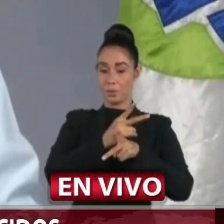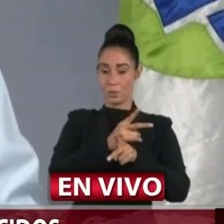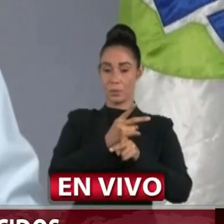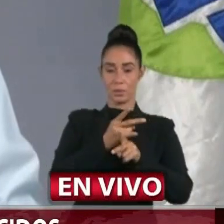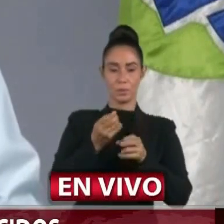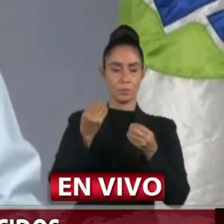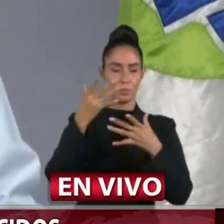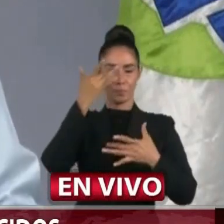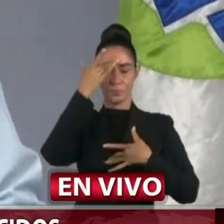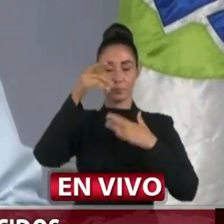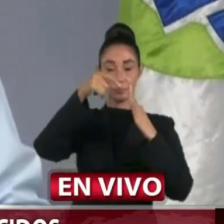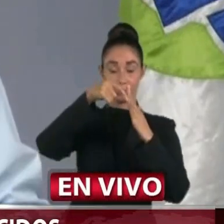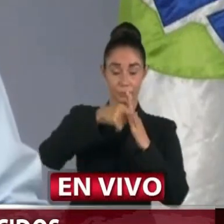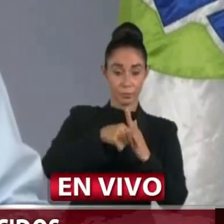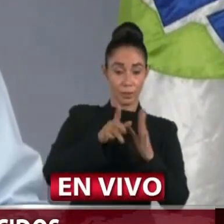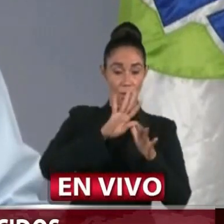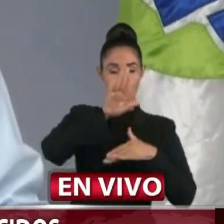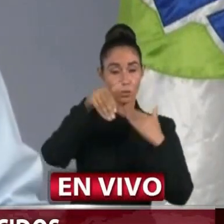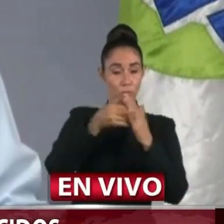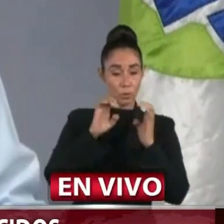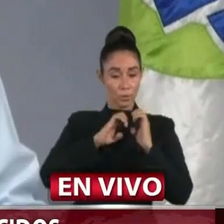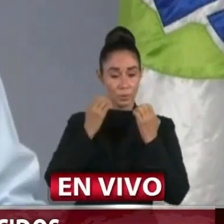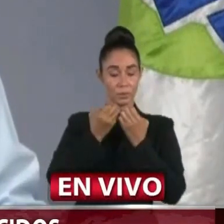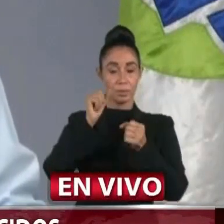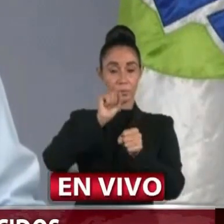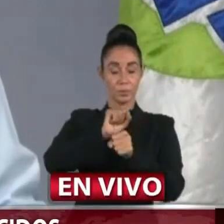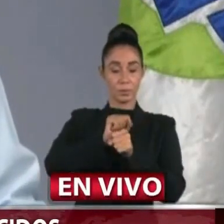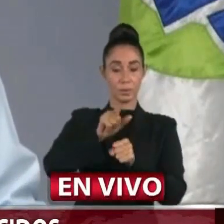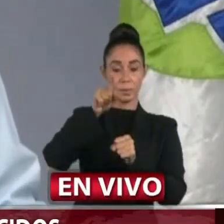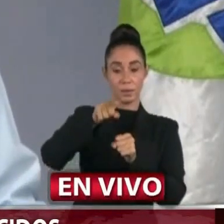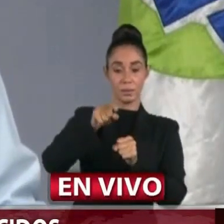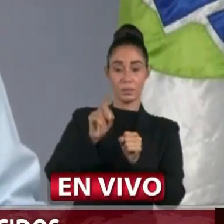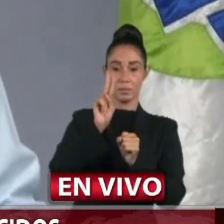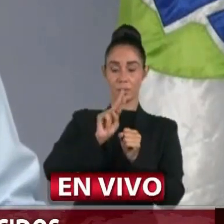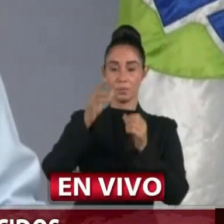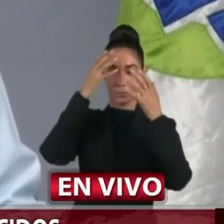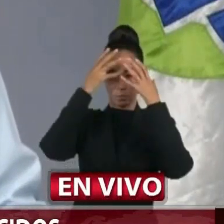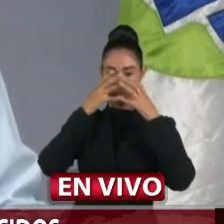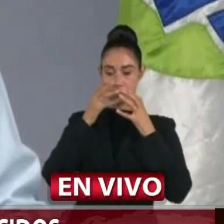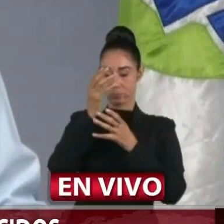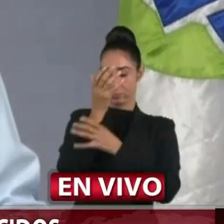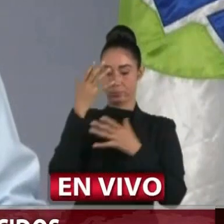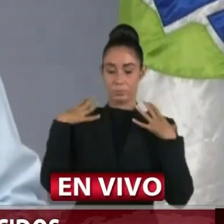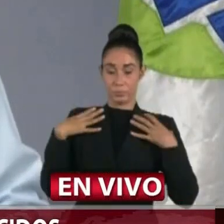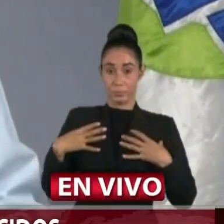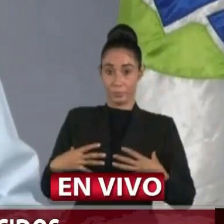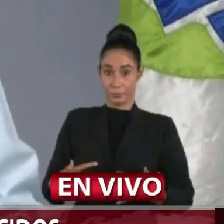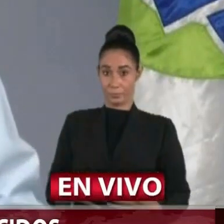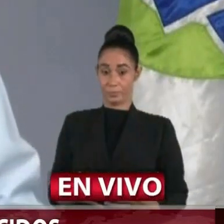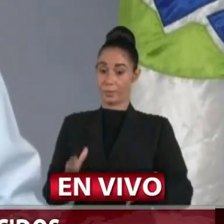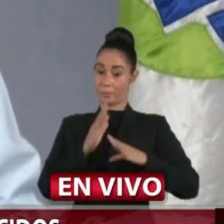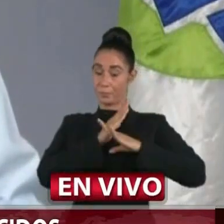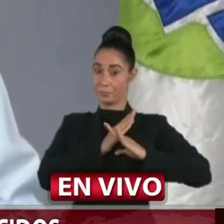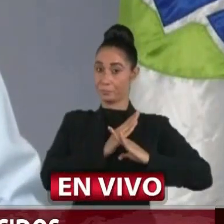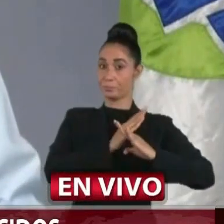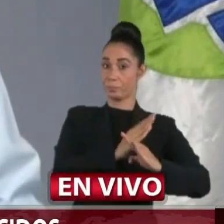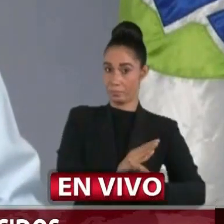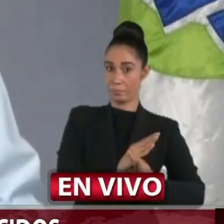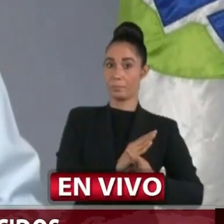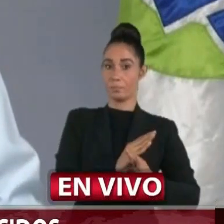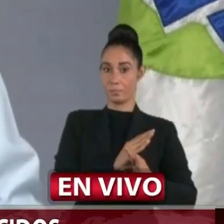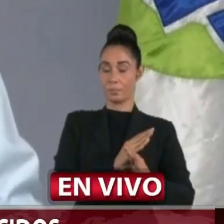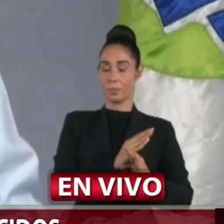salas intermedias de clínicas y hospitales. Igualmente, a las